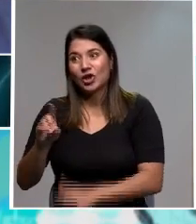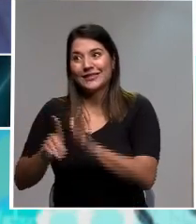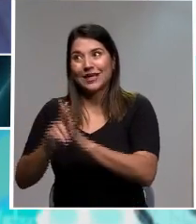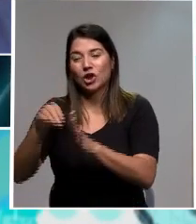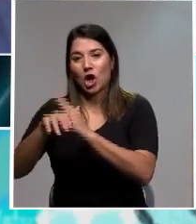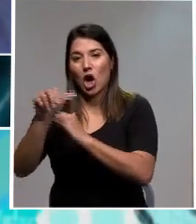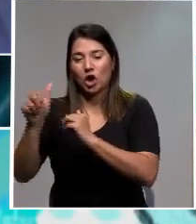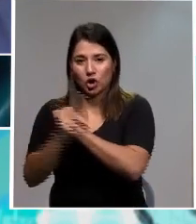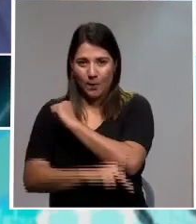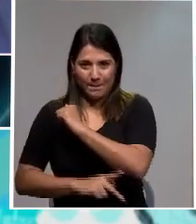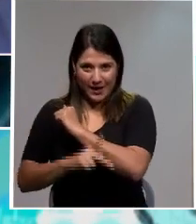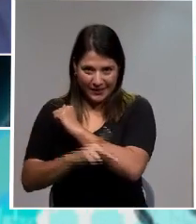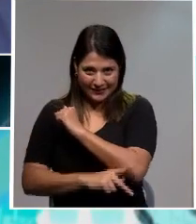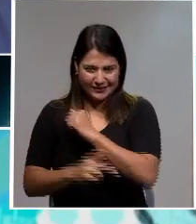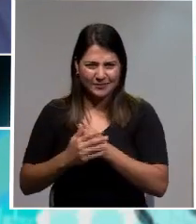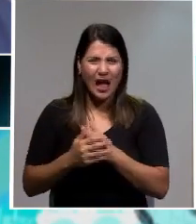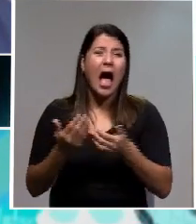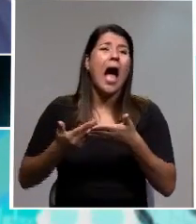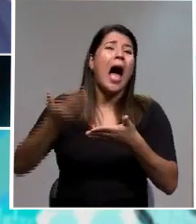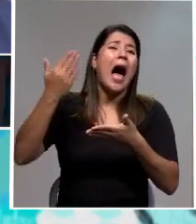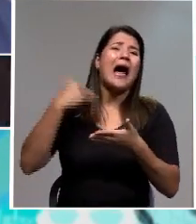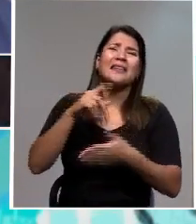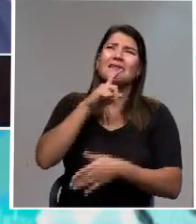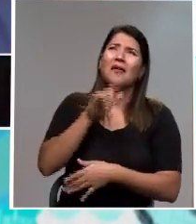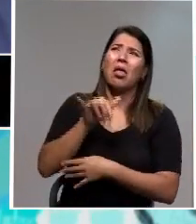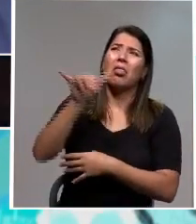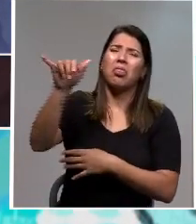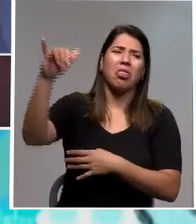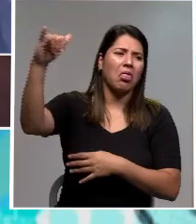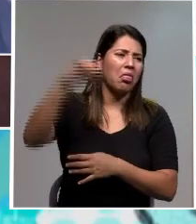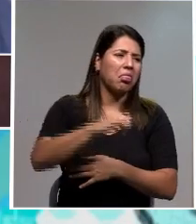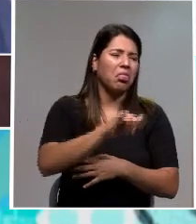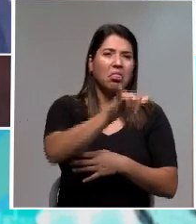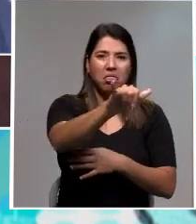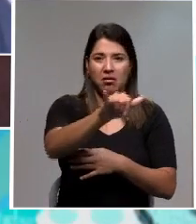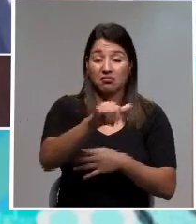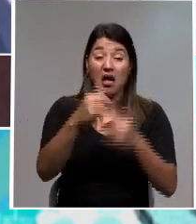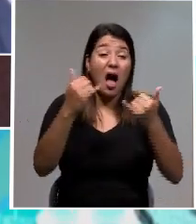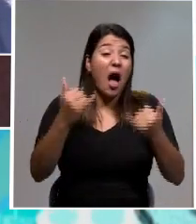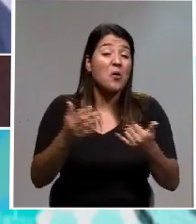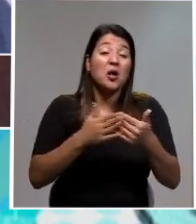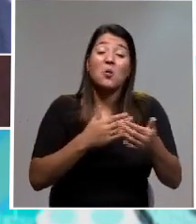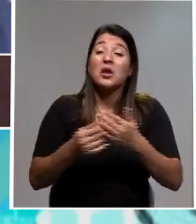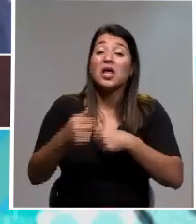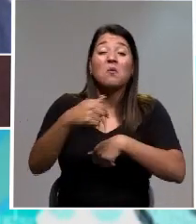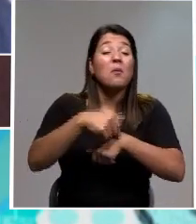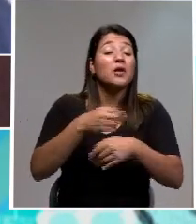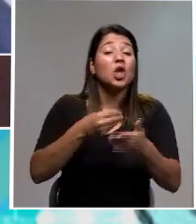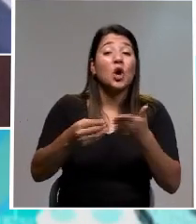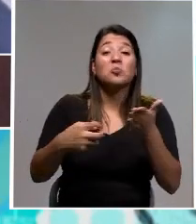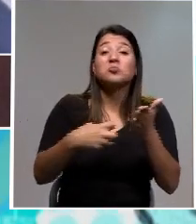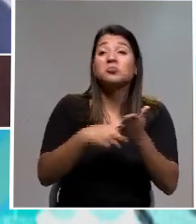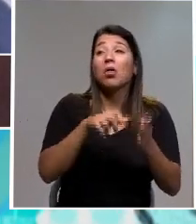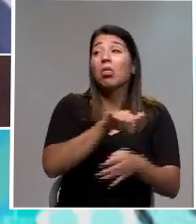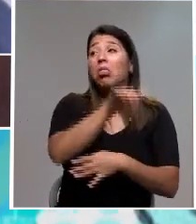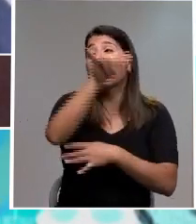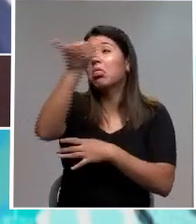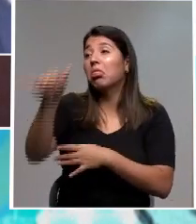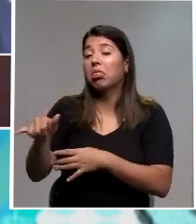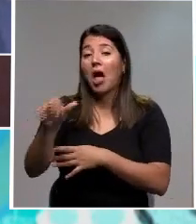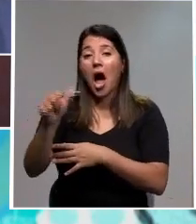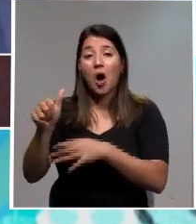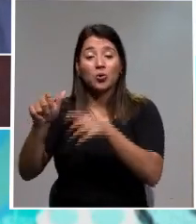años atrás, era mucho más difícil que ahora. Yo en cualquier momento tomo un tiquete y me voy a la otra parte del